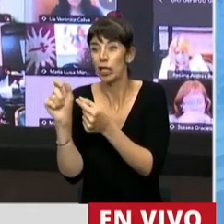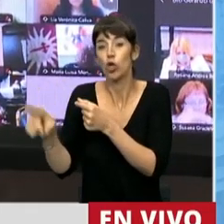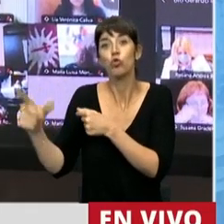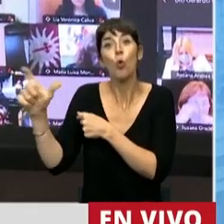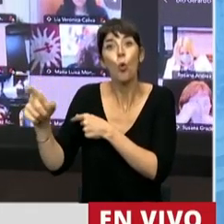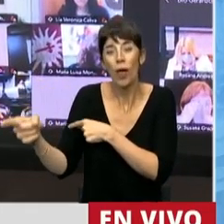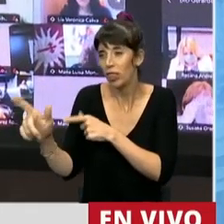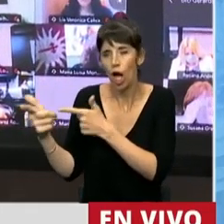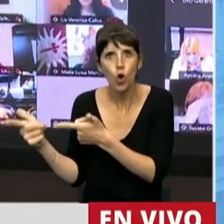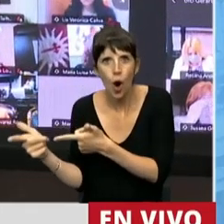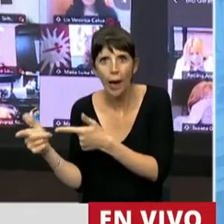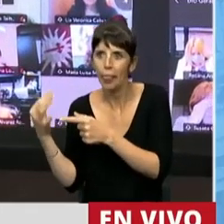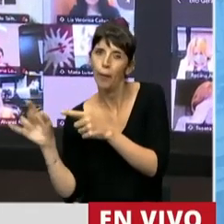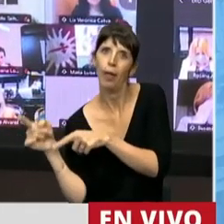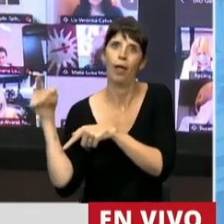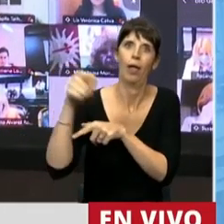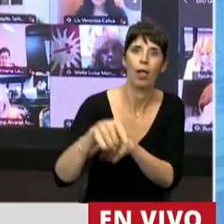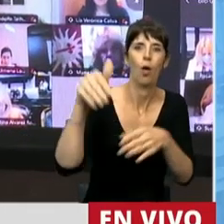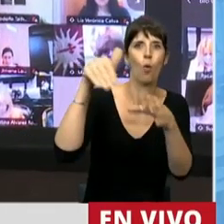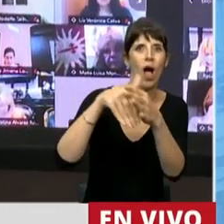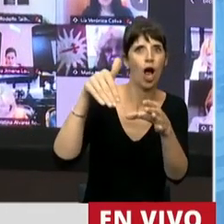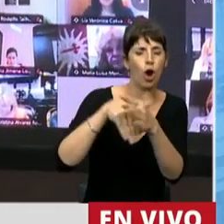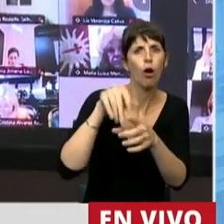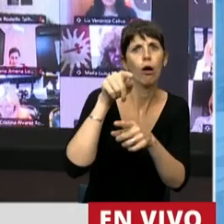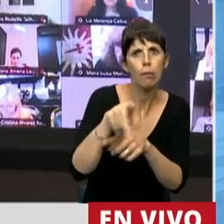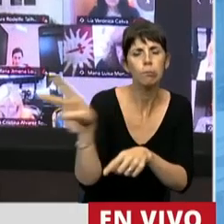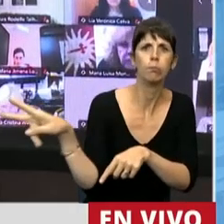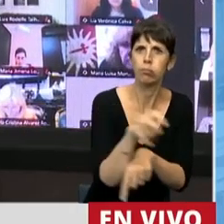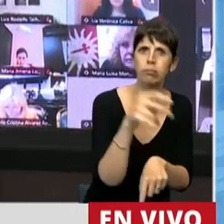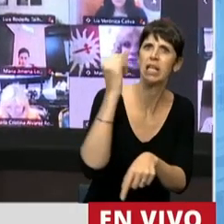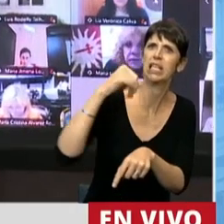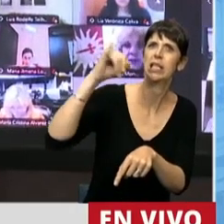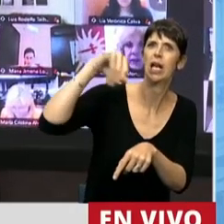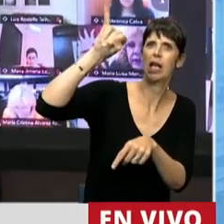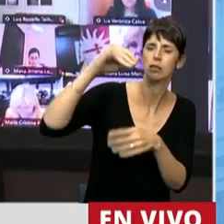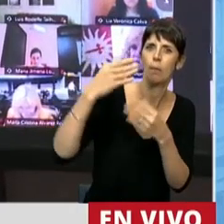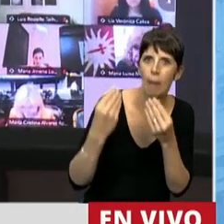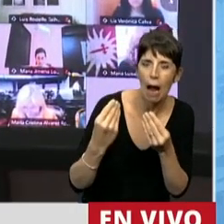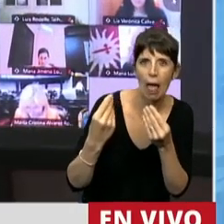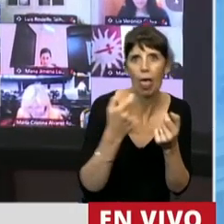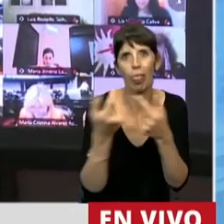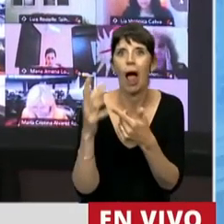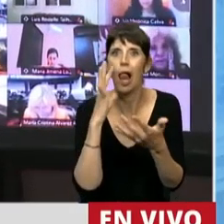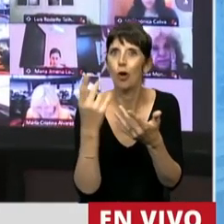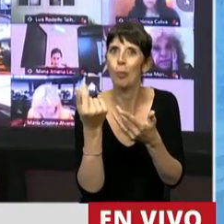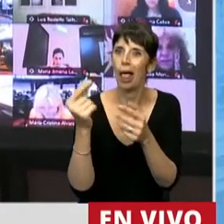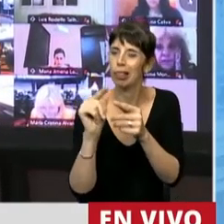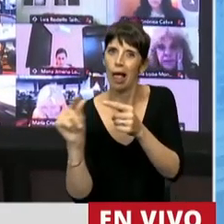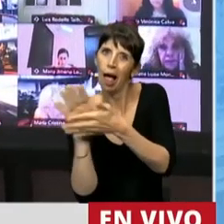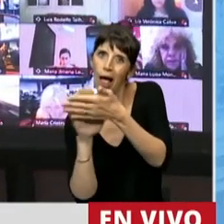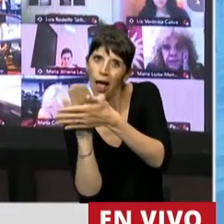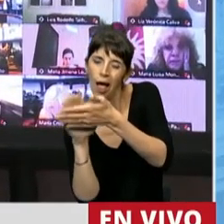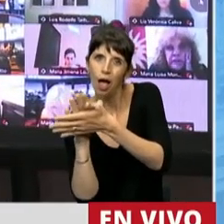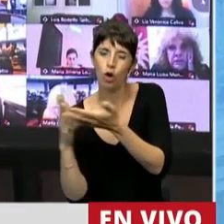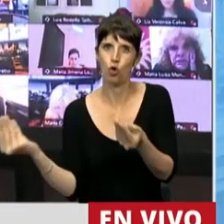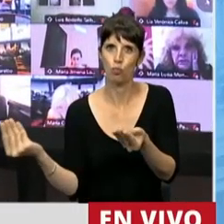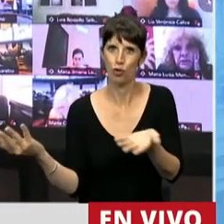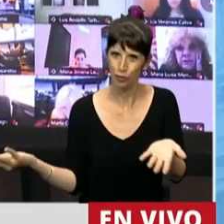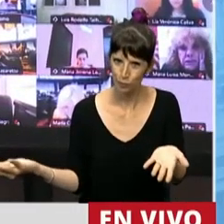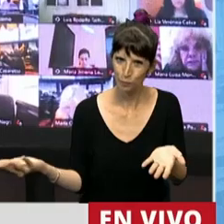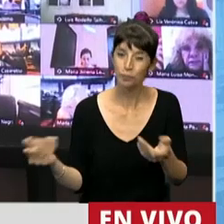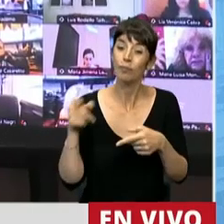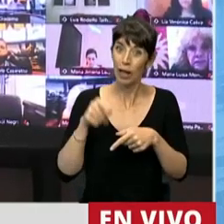banco y el mismo banco le cobra muy buenos intereses para resolverle ese problema. Señor presidente, lo